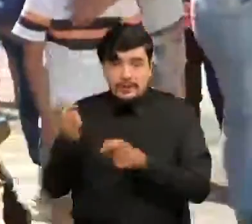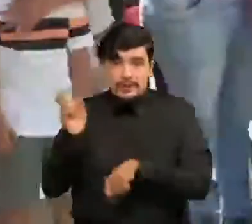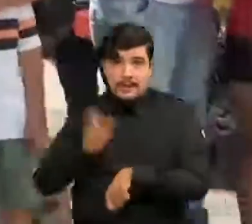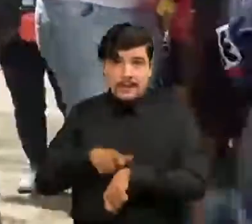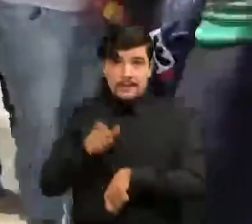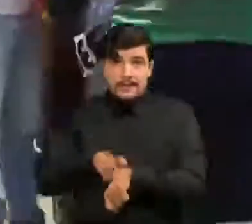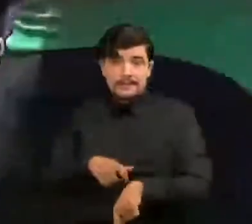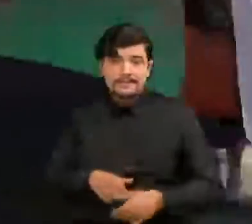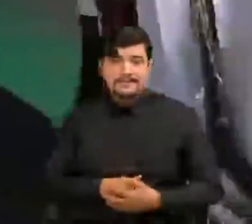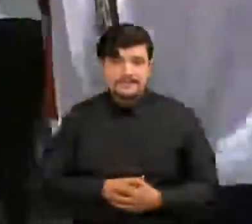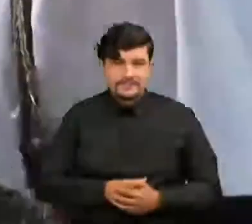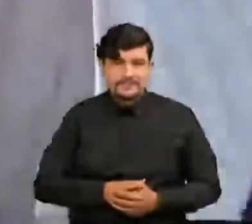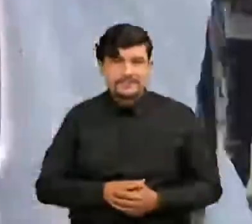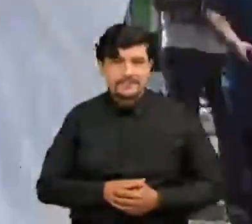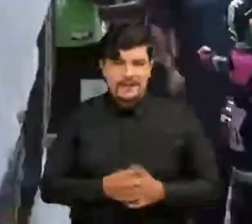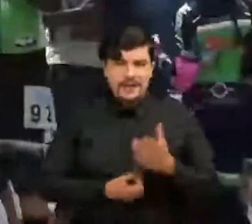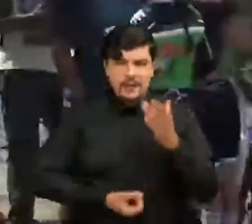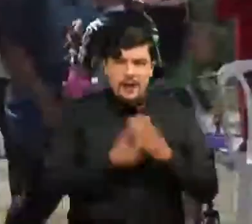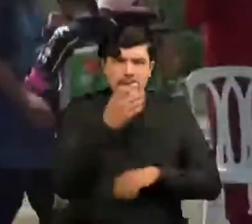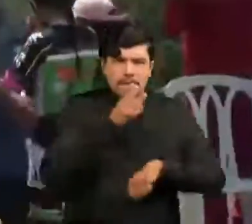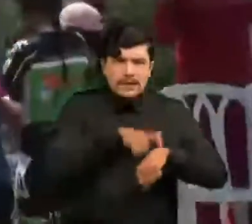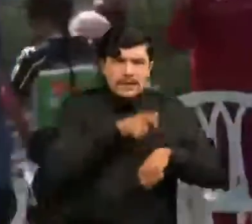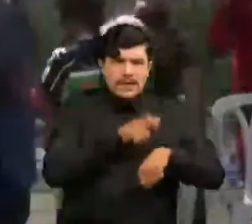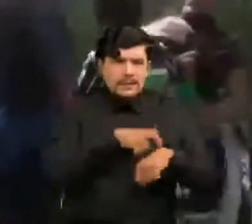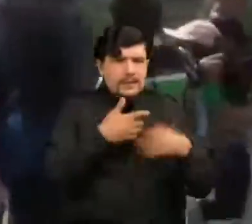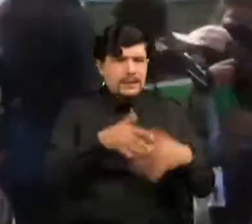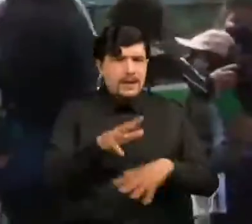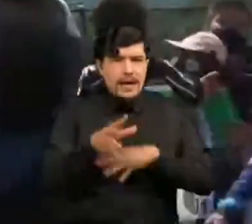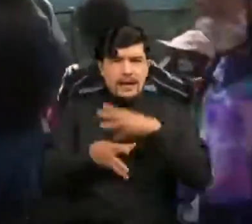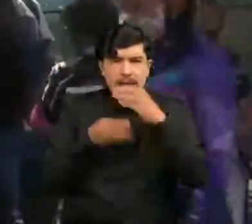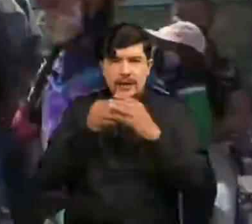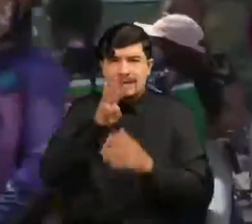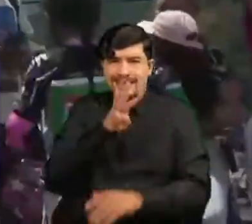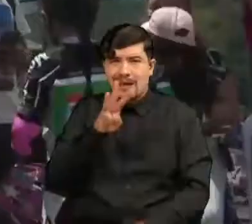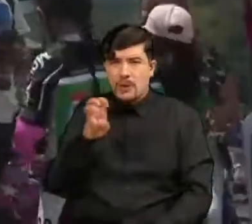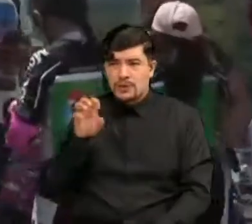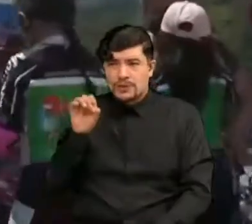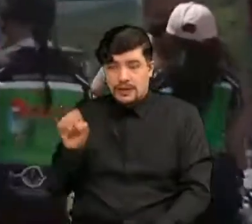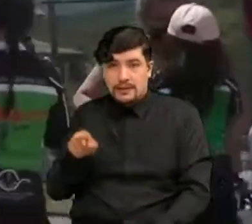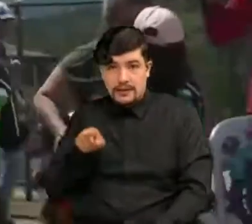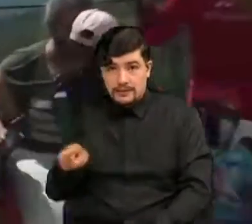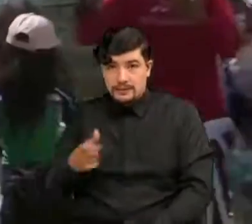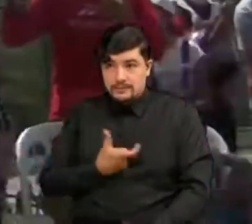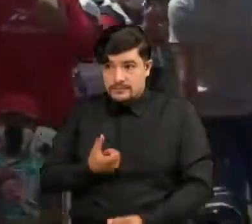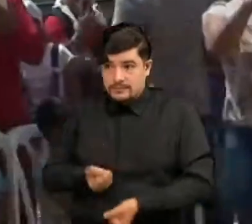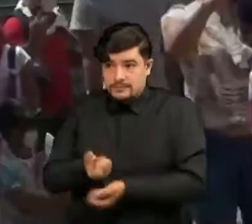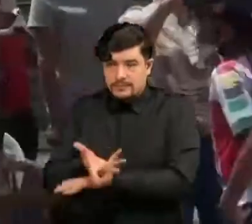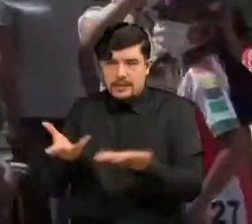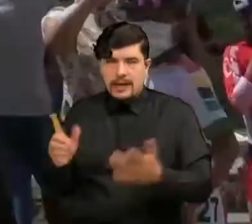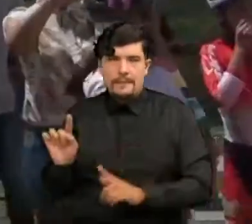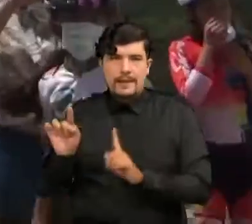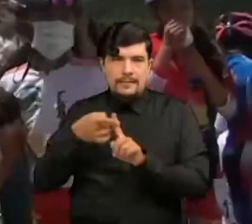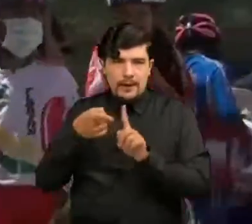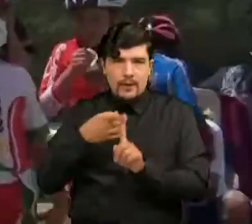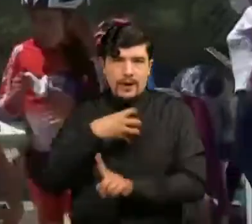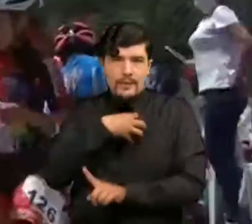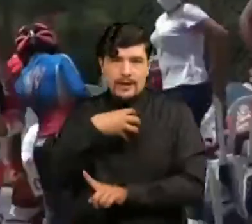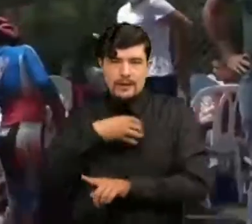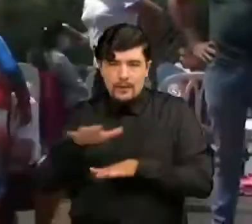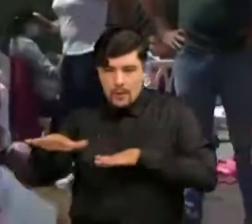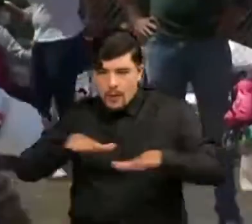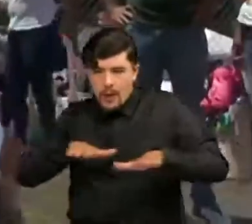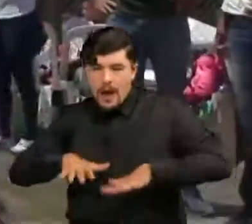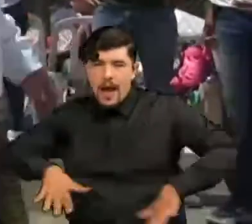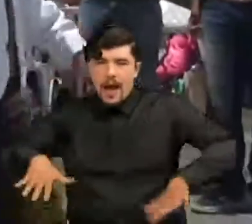Una nueva marca interdepartamental y 380 medallas entregadas deja como resultado la realización del primer zonal de patinaje que se cumplió